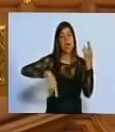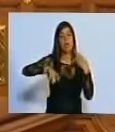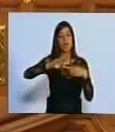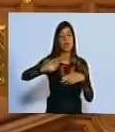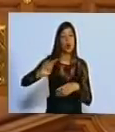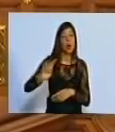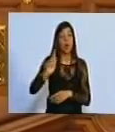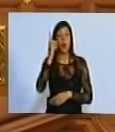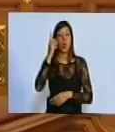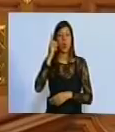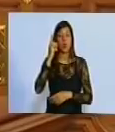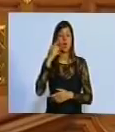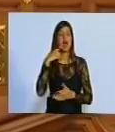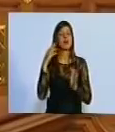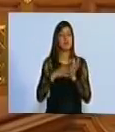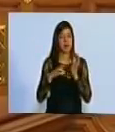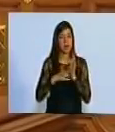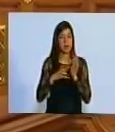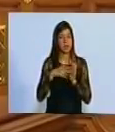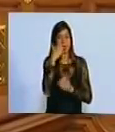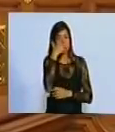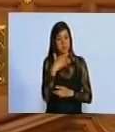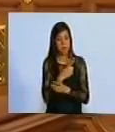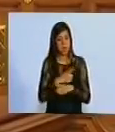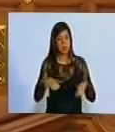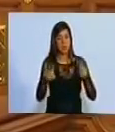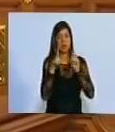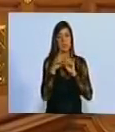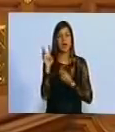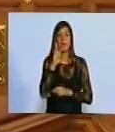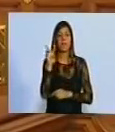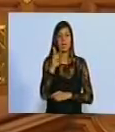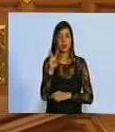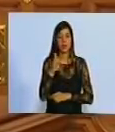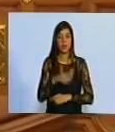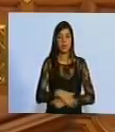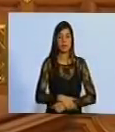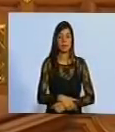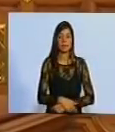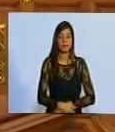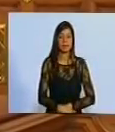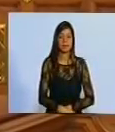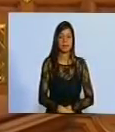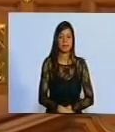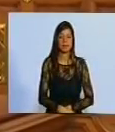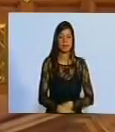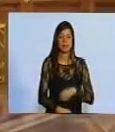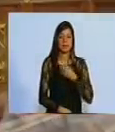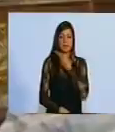única garantía de la dignidad de nuestro país y de nuestra región.